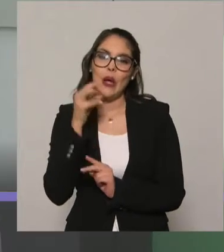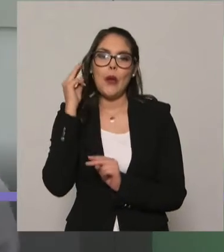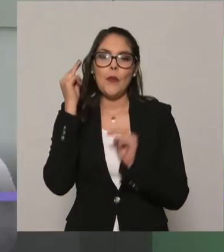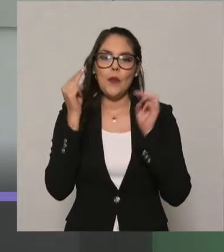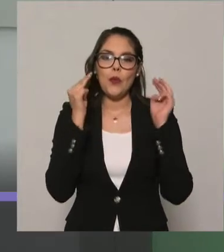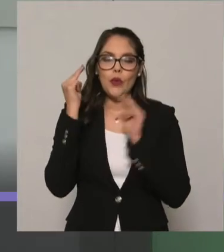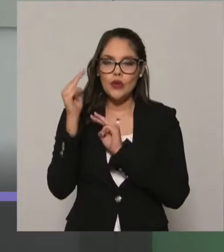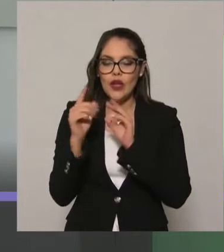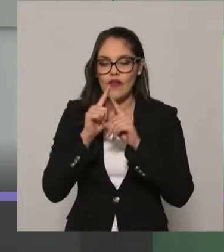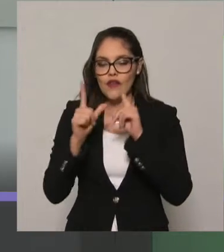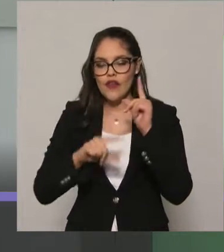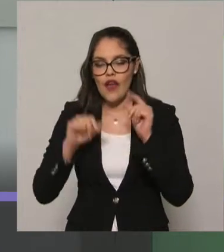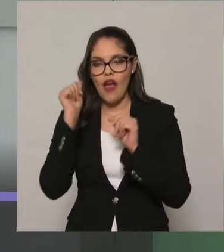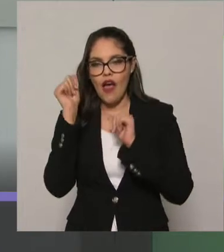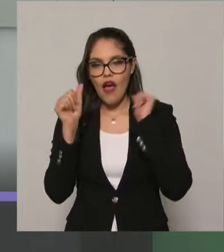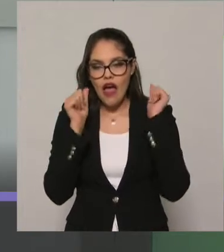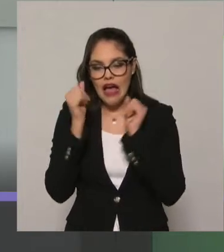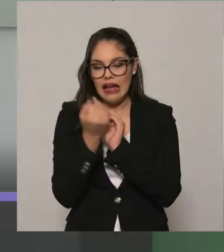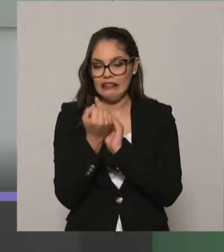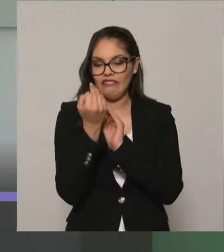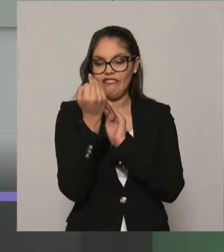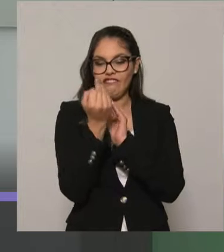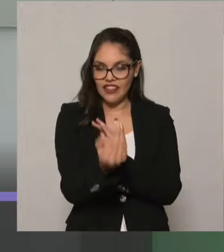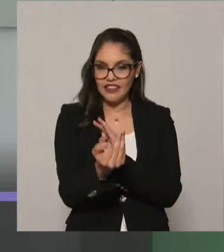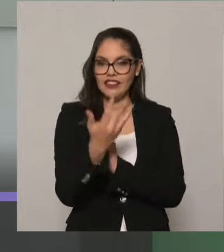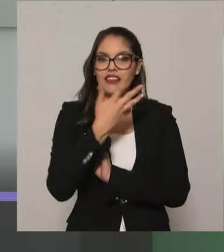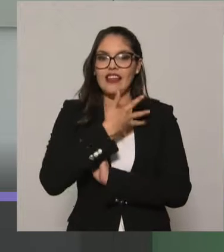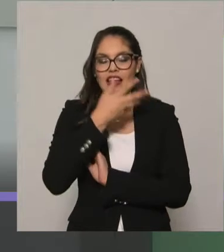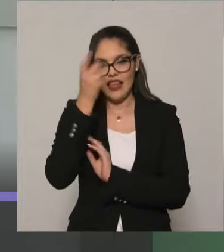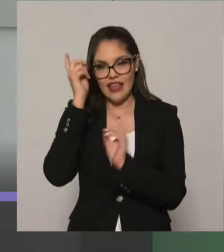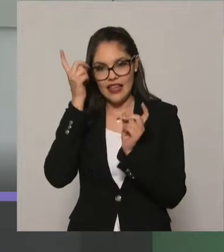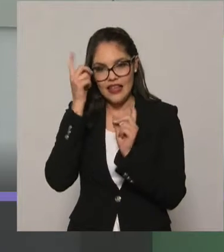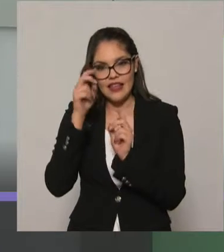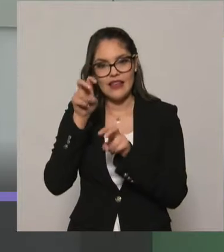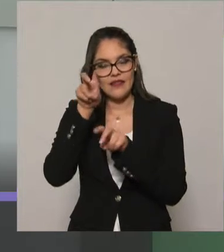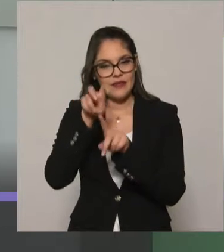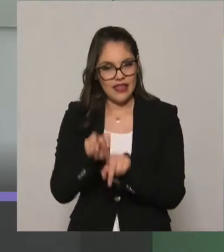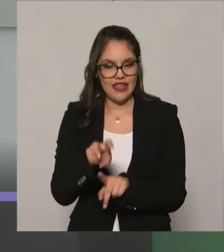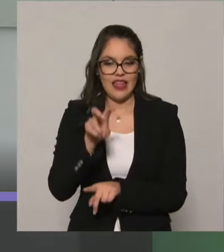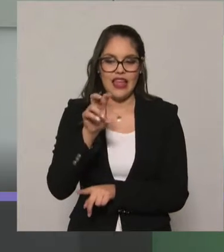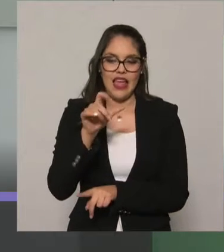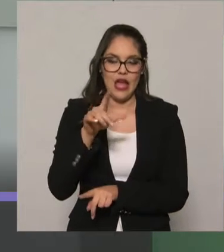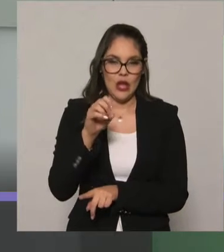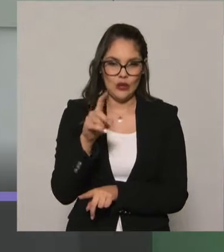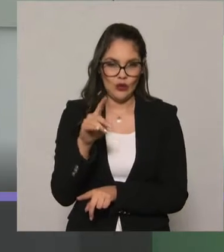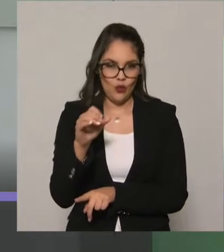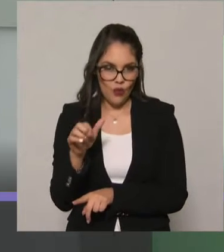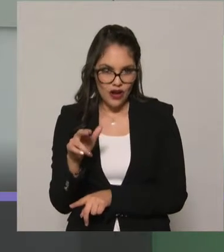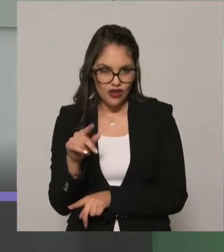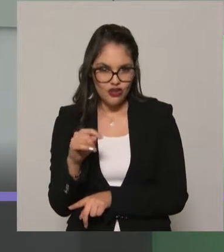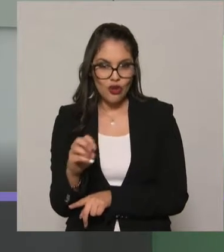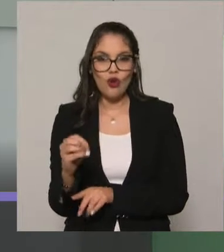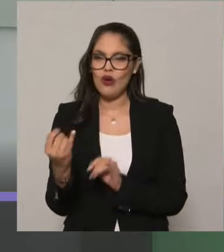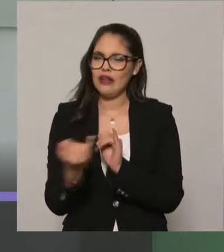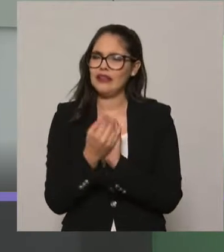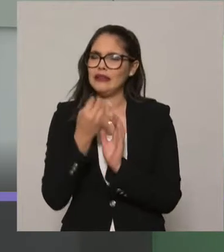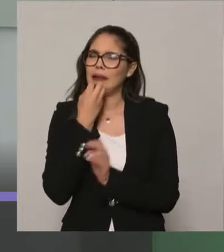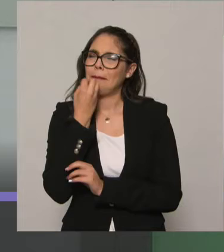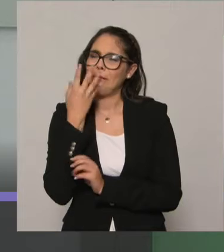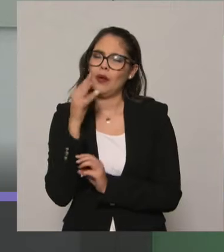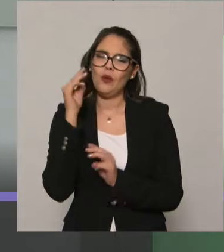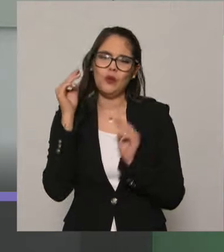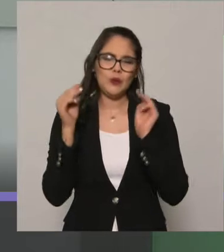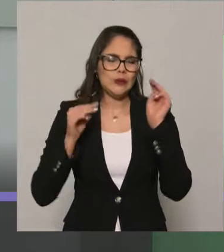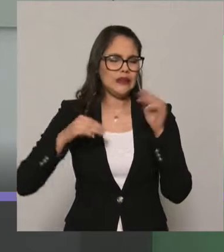de Arte, que está justo enfrente del Palacio, con la estatua caballito del caballito de Carlos IV. Ahí tienes un museo que es precioso. A